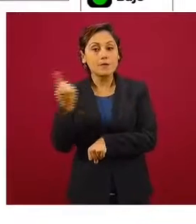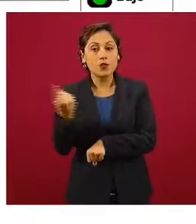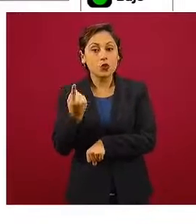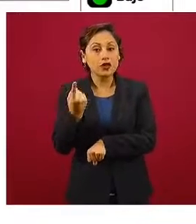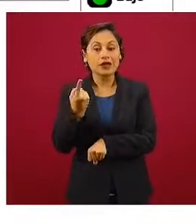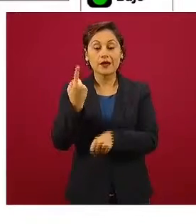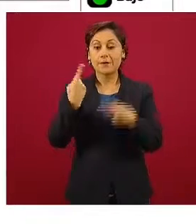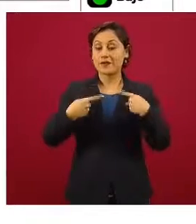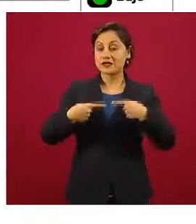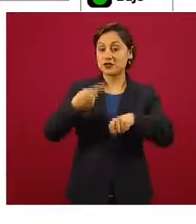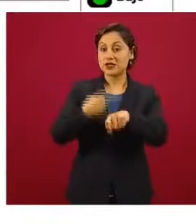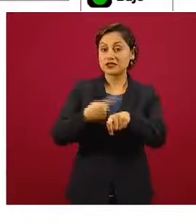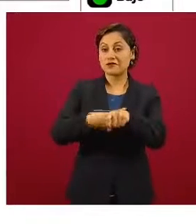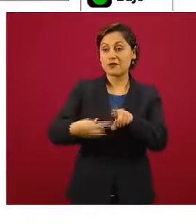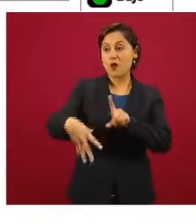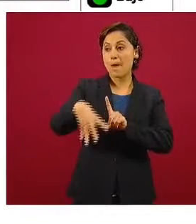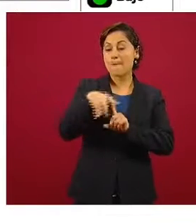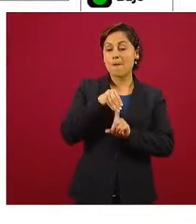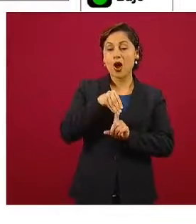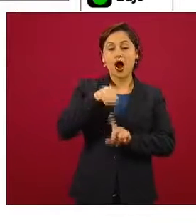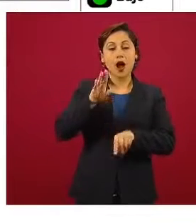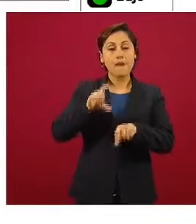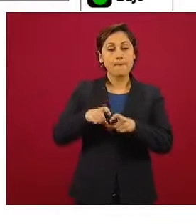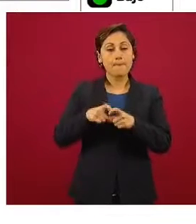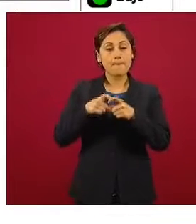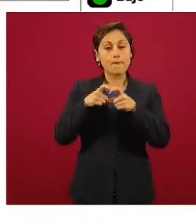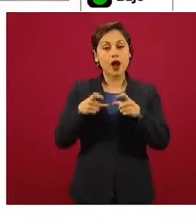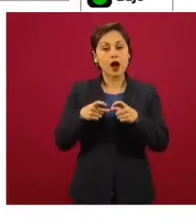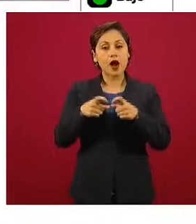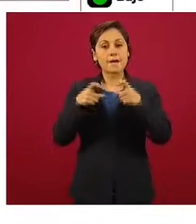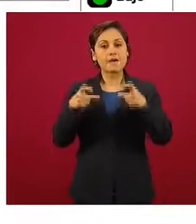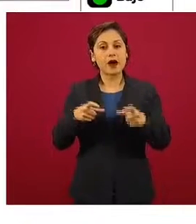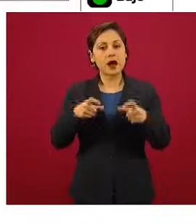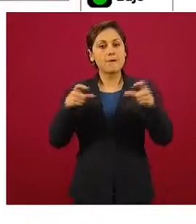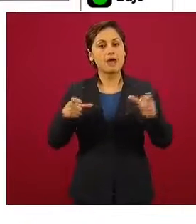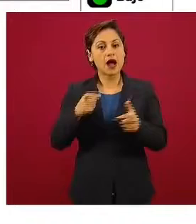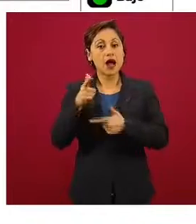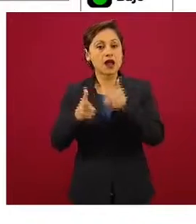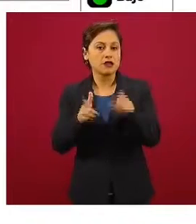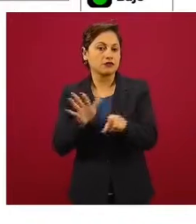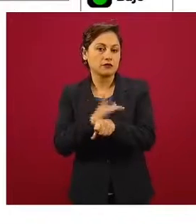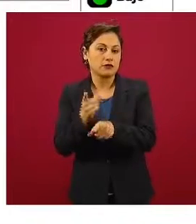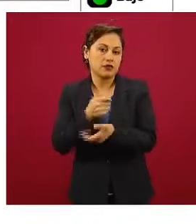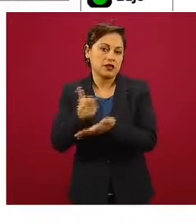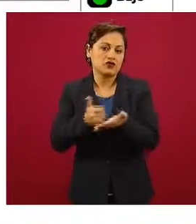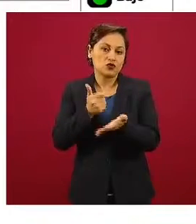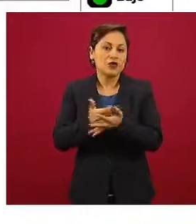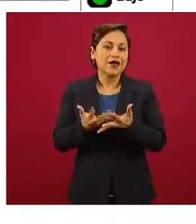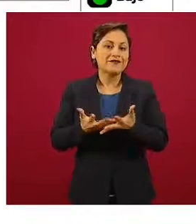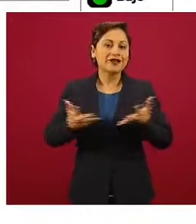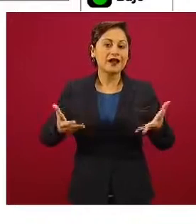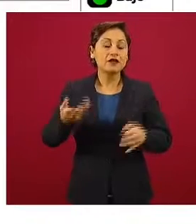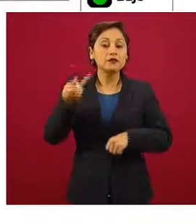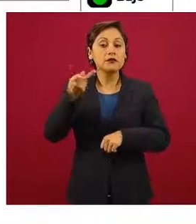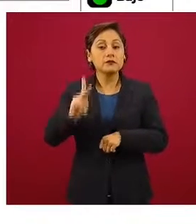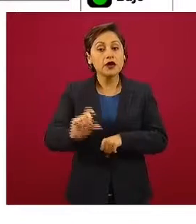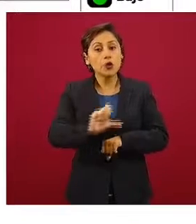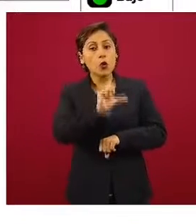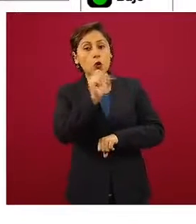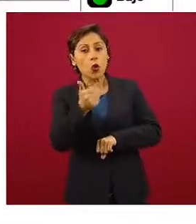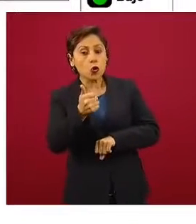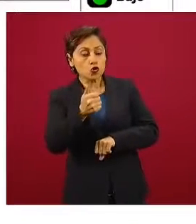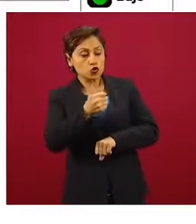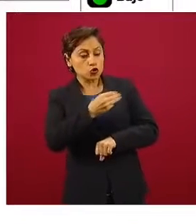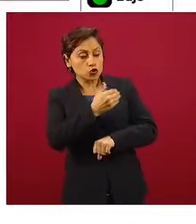contagios que van ocurriendo en una población tan grande. En cambio, poblaciones más pequeñas más rápidamente agotan